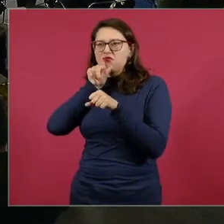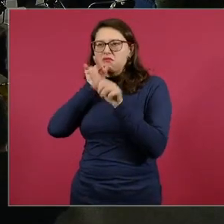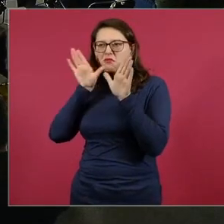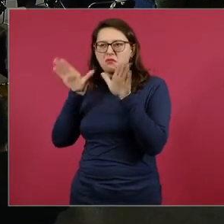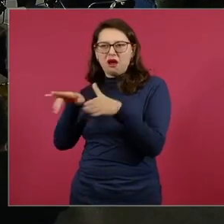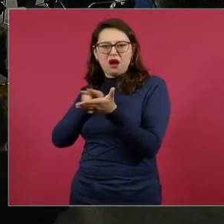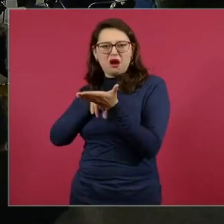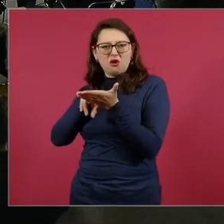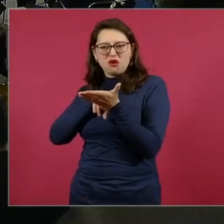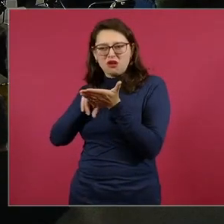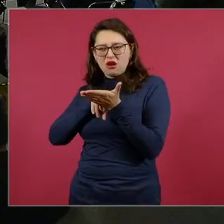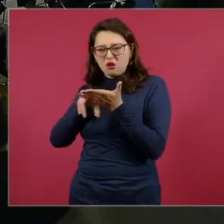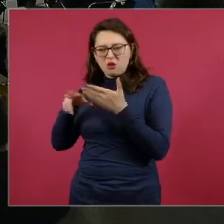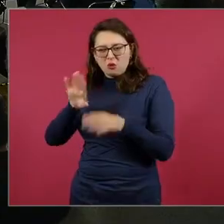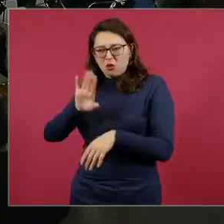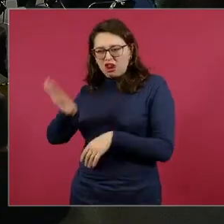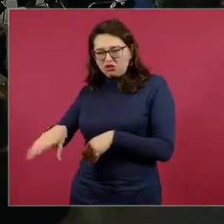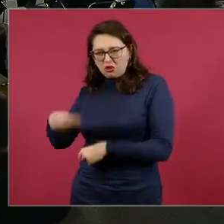¿Cómo se atreve?